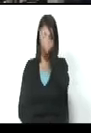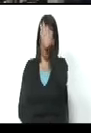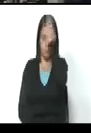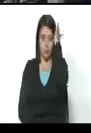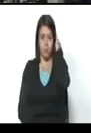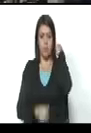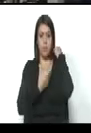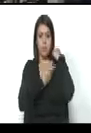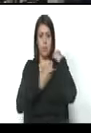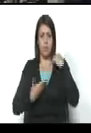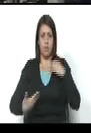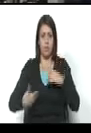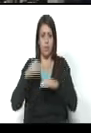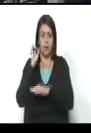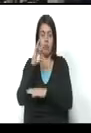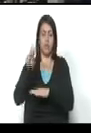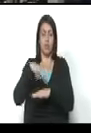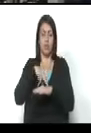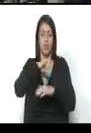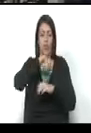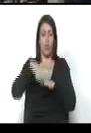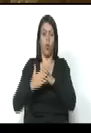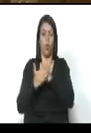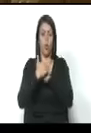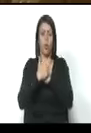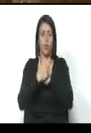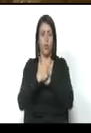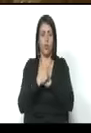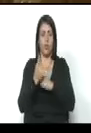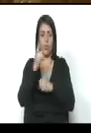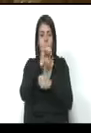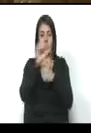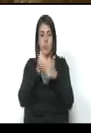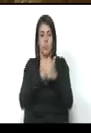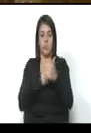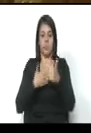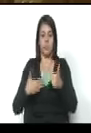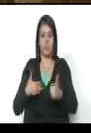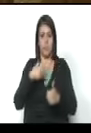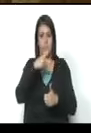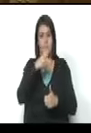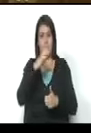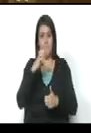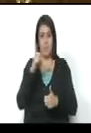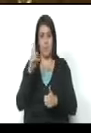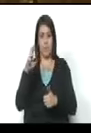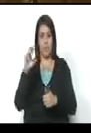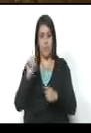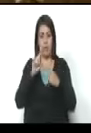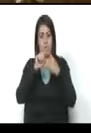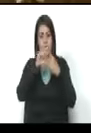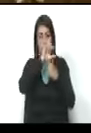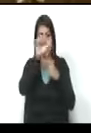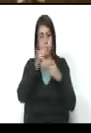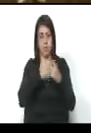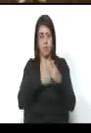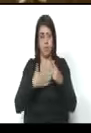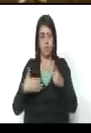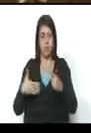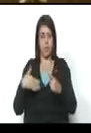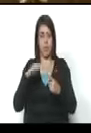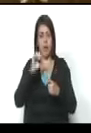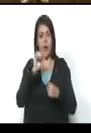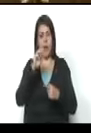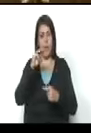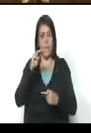Ciudadano presidente de la Asamblea Nacional, Jorge Rodríguez, primer vicepresidente Pedro Infante, primera vicepresidenta